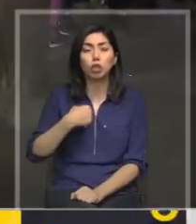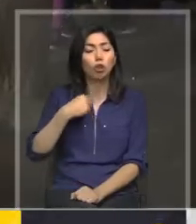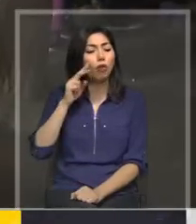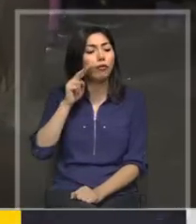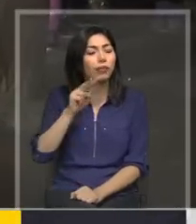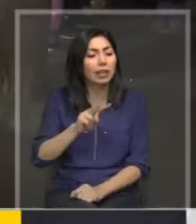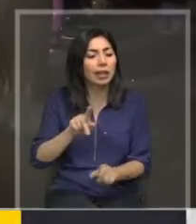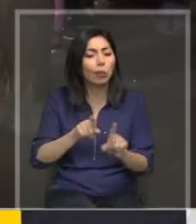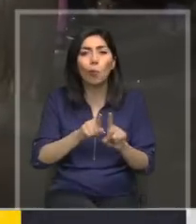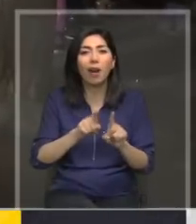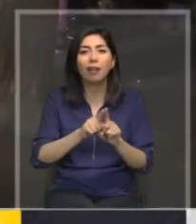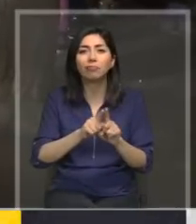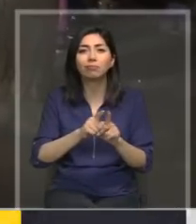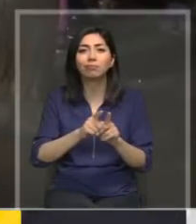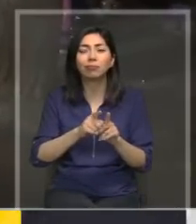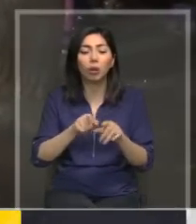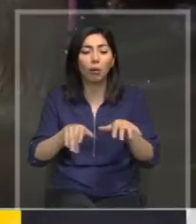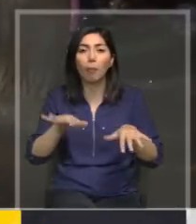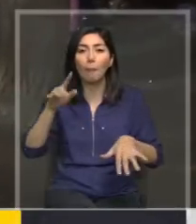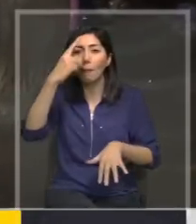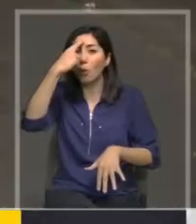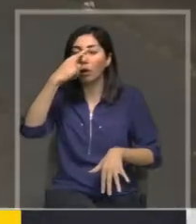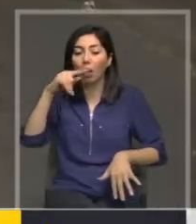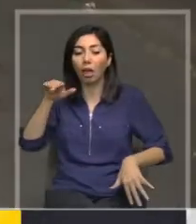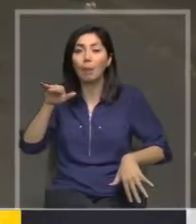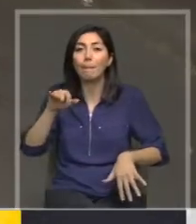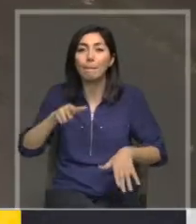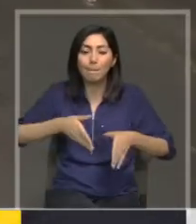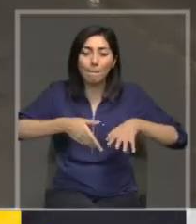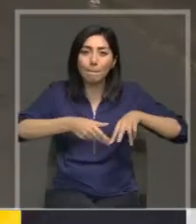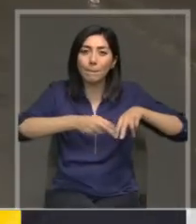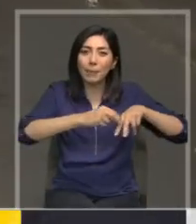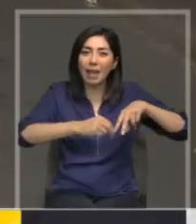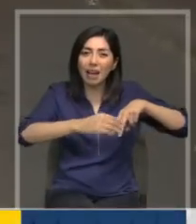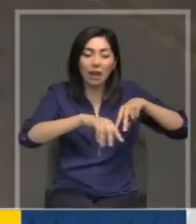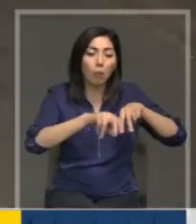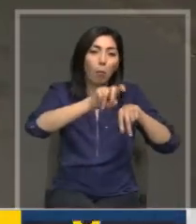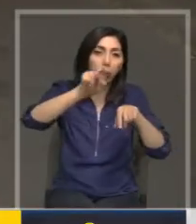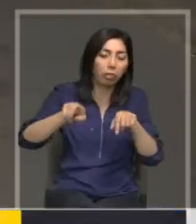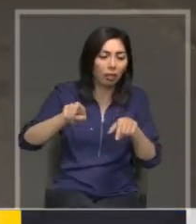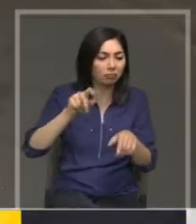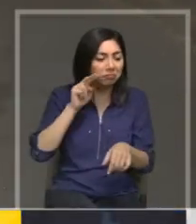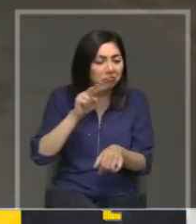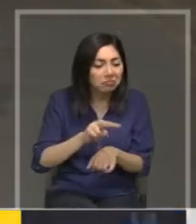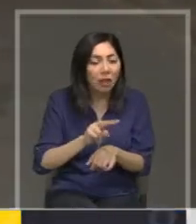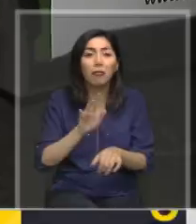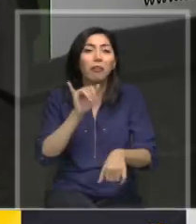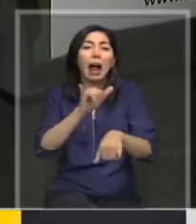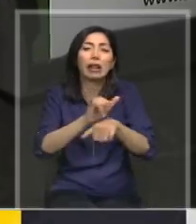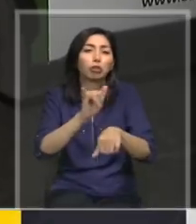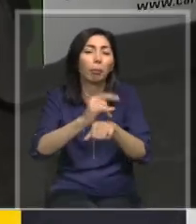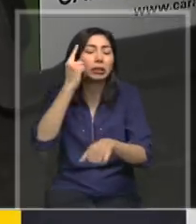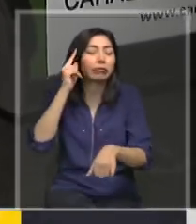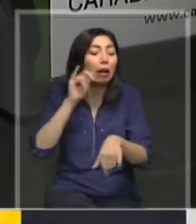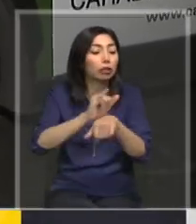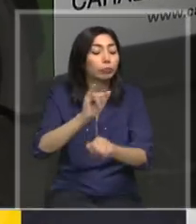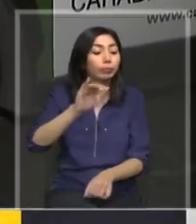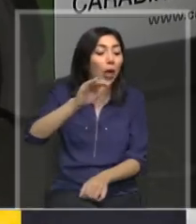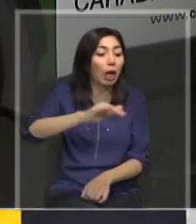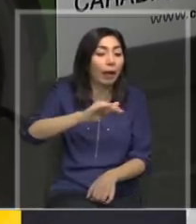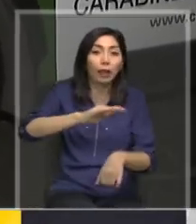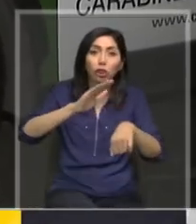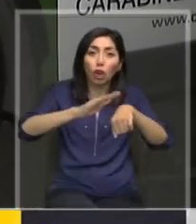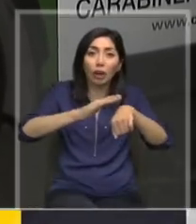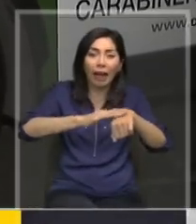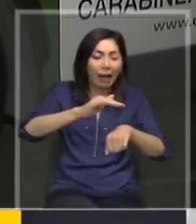mono, así, una pierna para afuera. Y dije yo, puede ser un mono, sí, un peluche. Y al tocarlos,